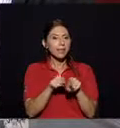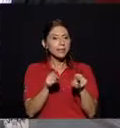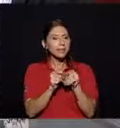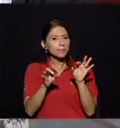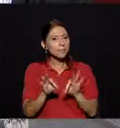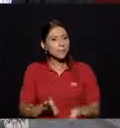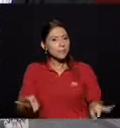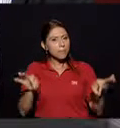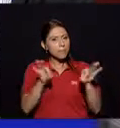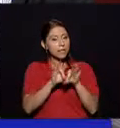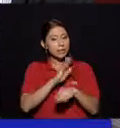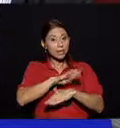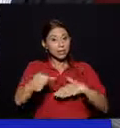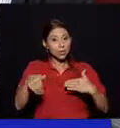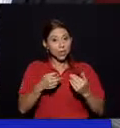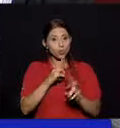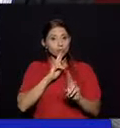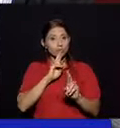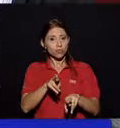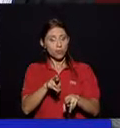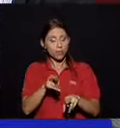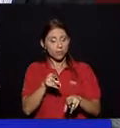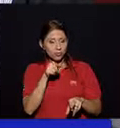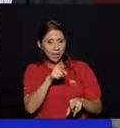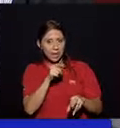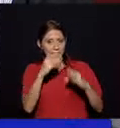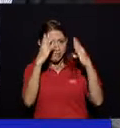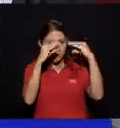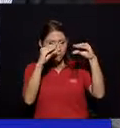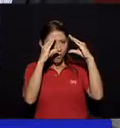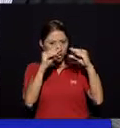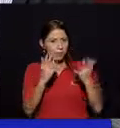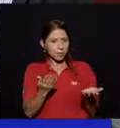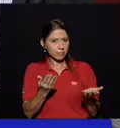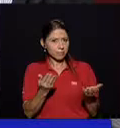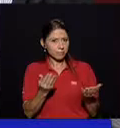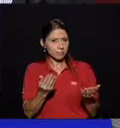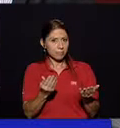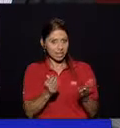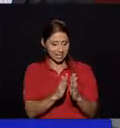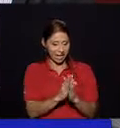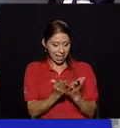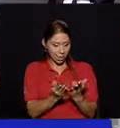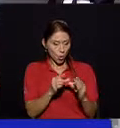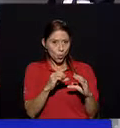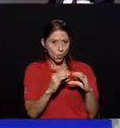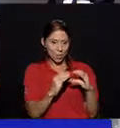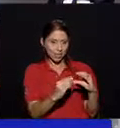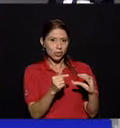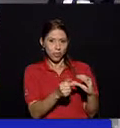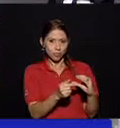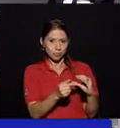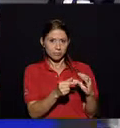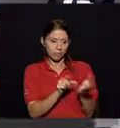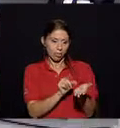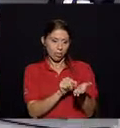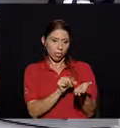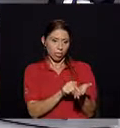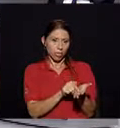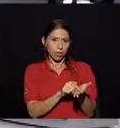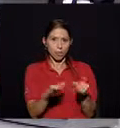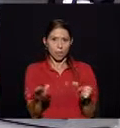es que todos los resultados del informe y más allá, ¿verdad? O sea, el documento como tal, tanto en su